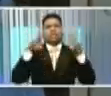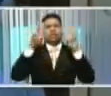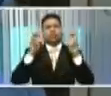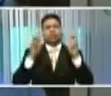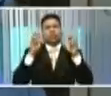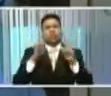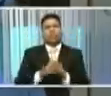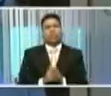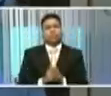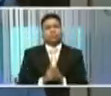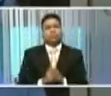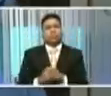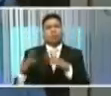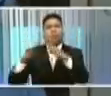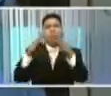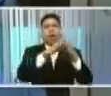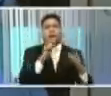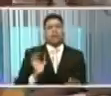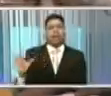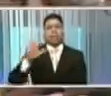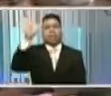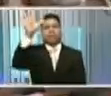patria.